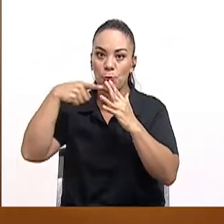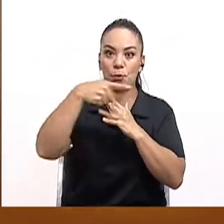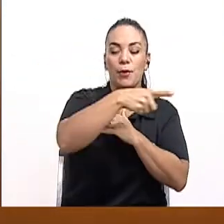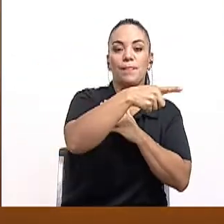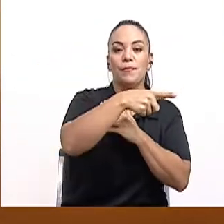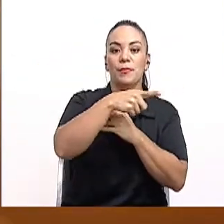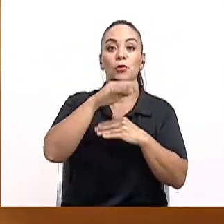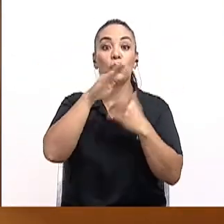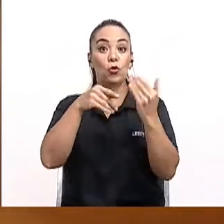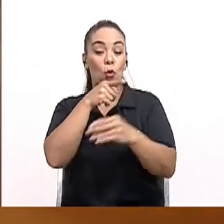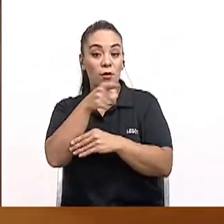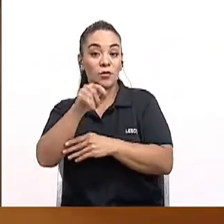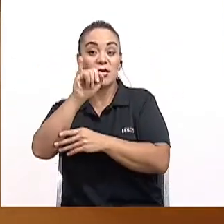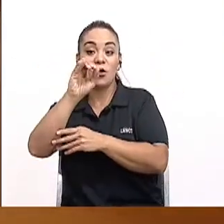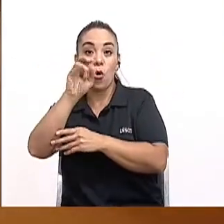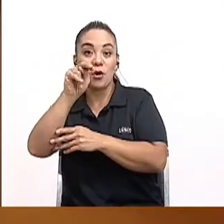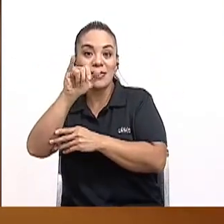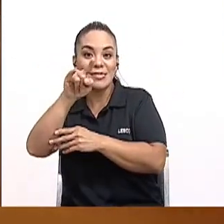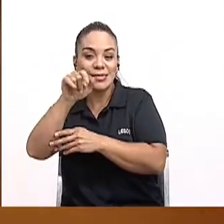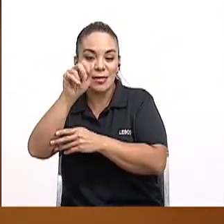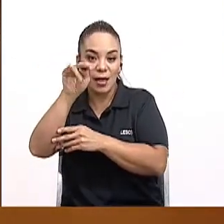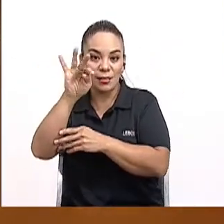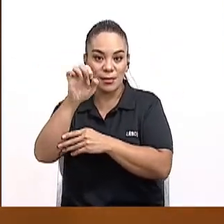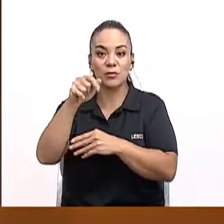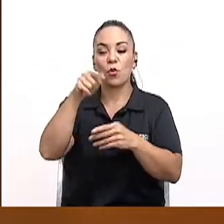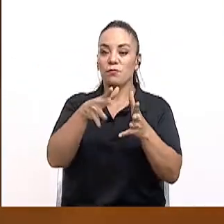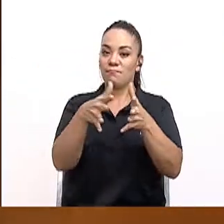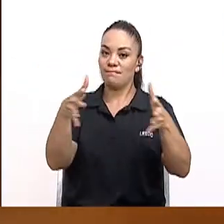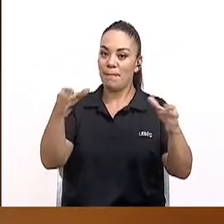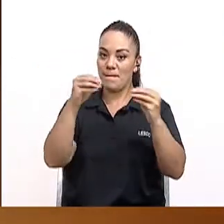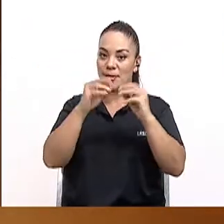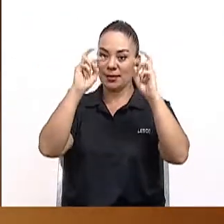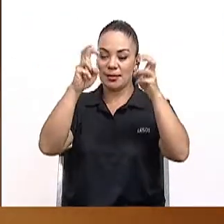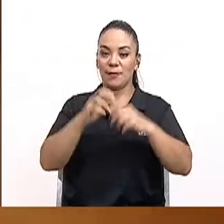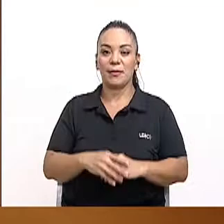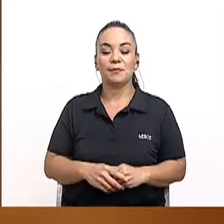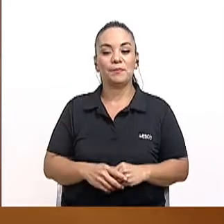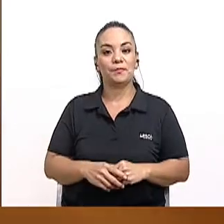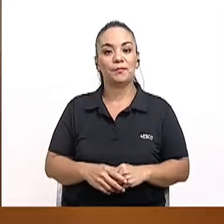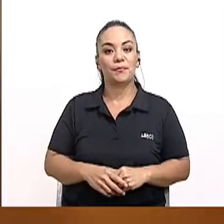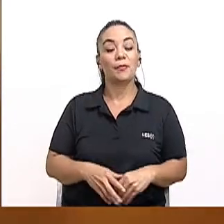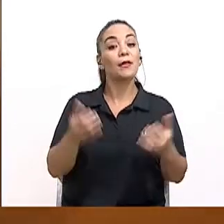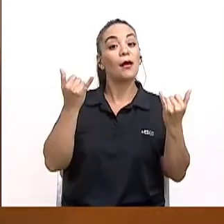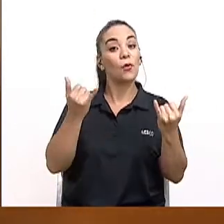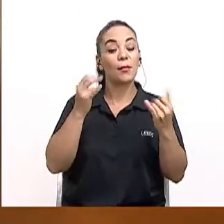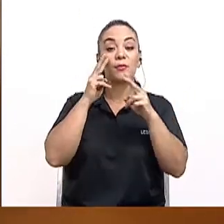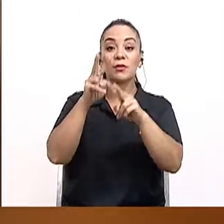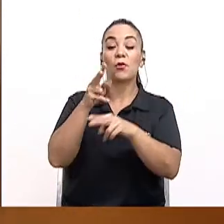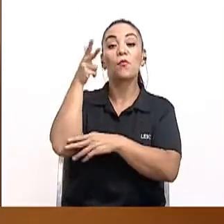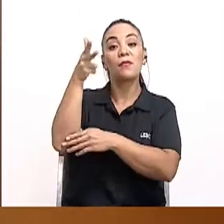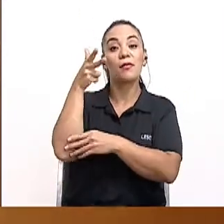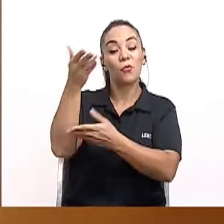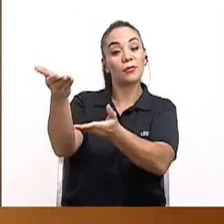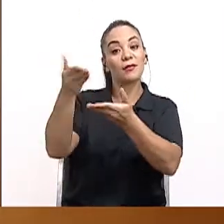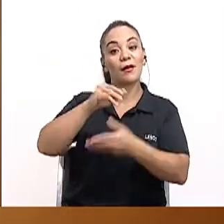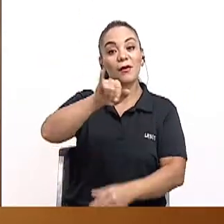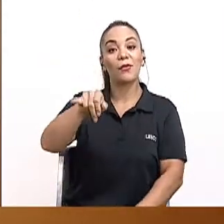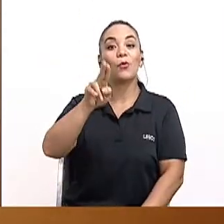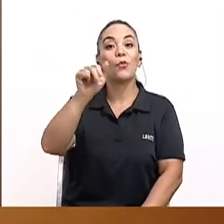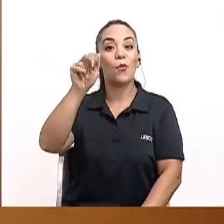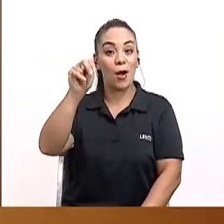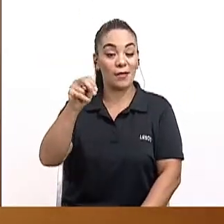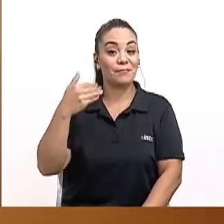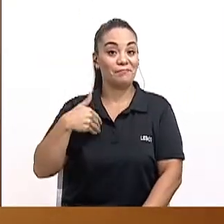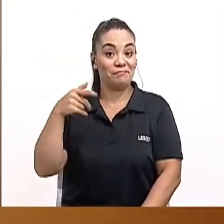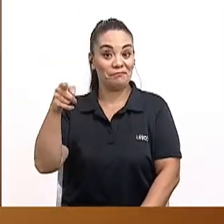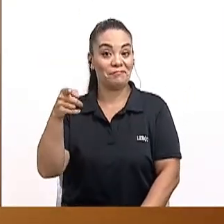son ionizantes y hoy seguiremos ampliando sobre ellas. Pero ¿qué tal si vemos el video que nos trae Juan? Él va a realizar